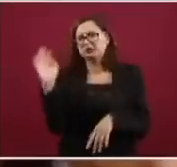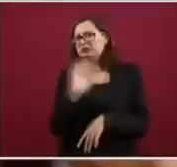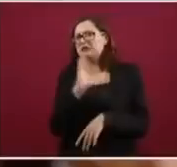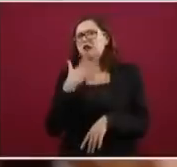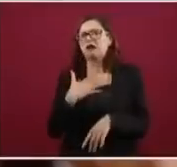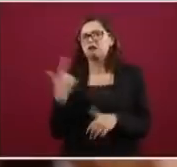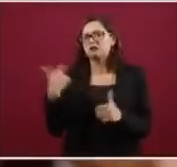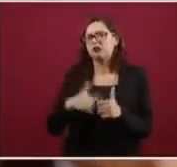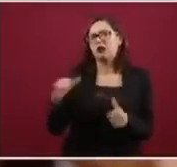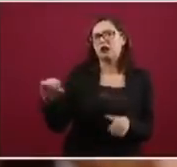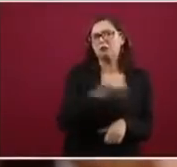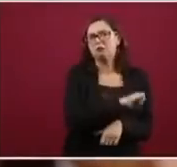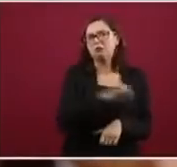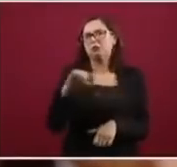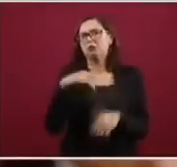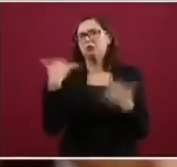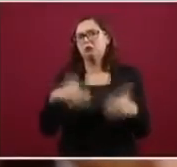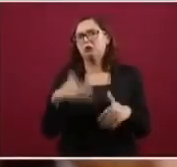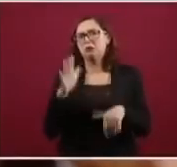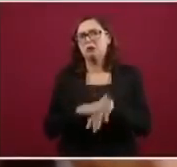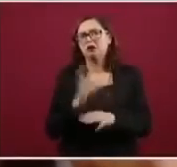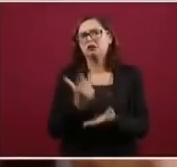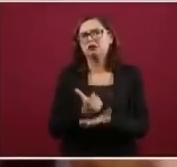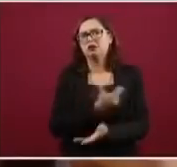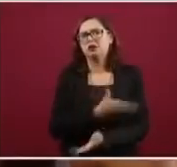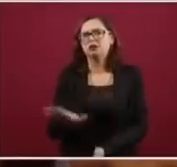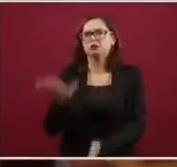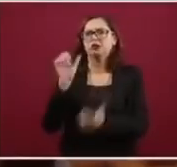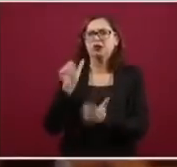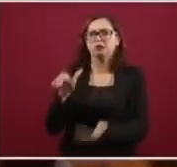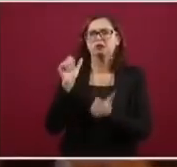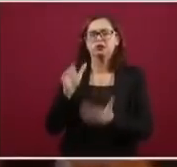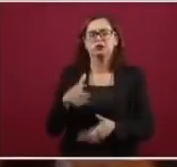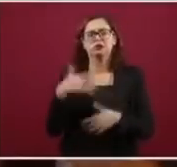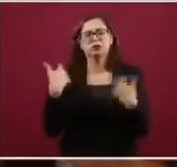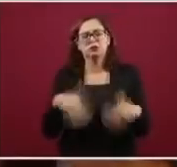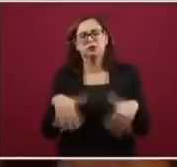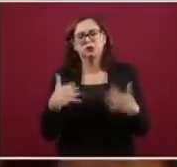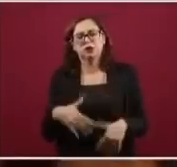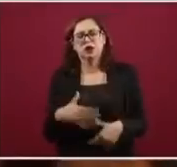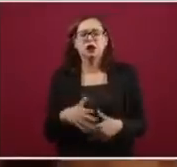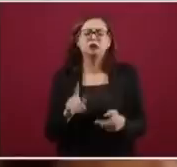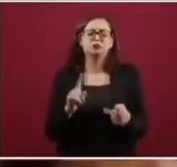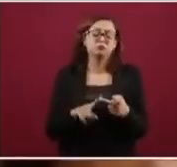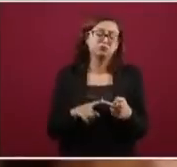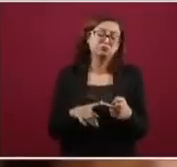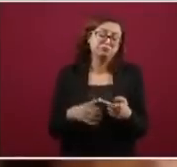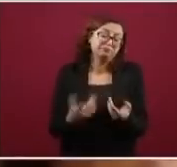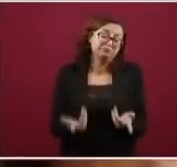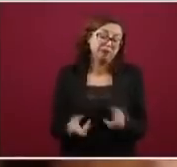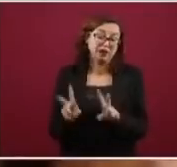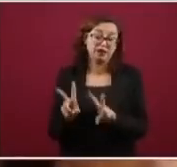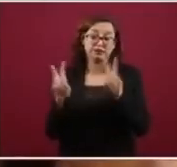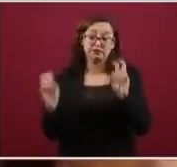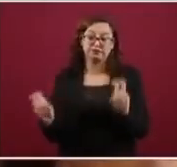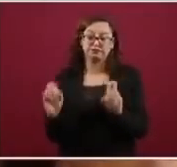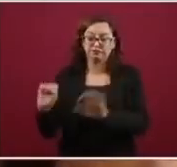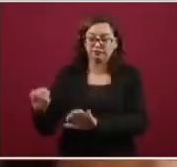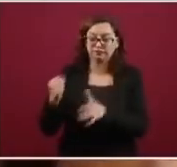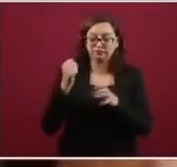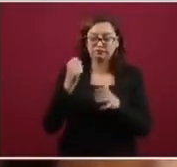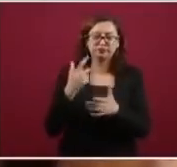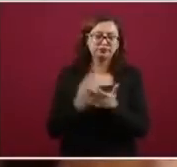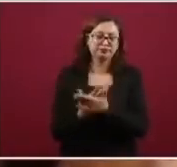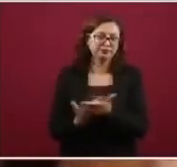esos 73 mil millones de pesos y por último en el caso de la ley de greg de el presupuesto de egresos el